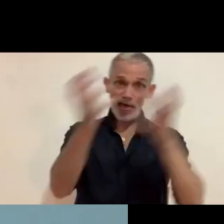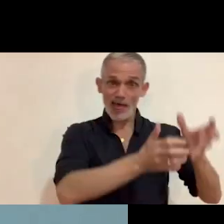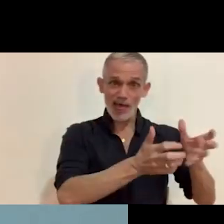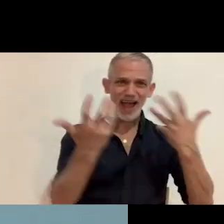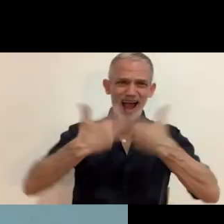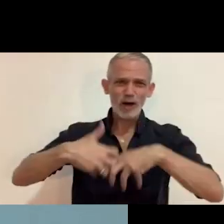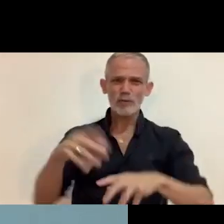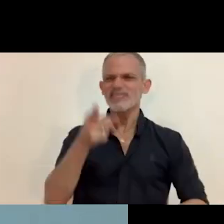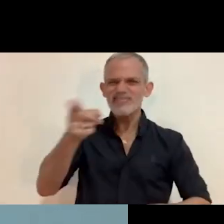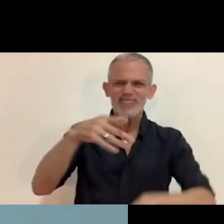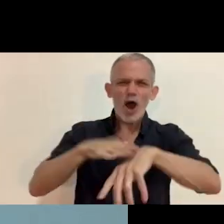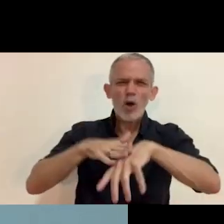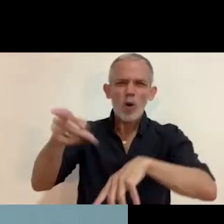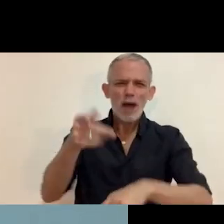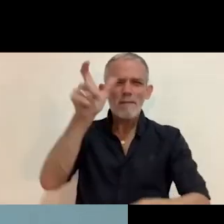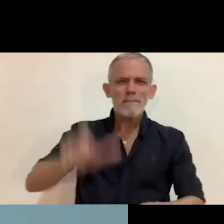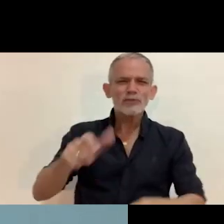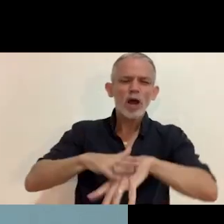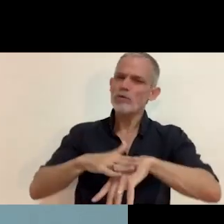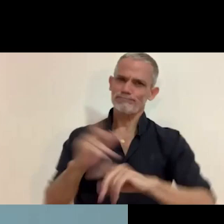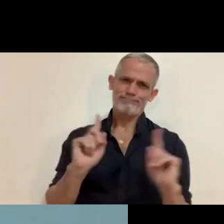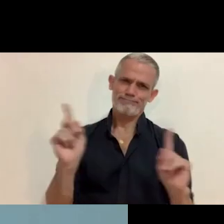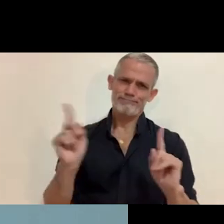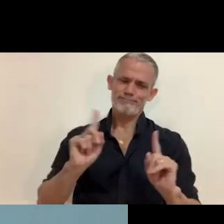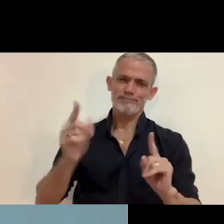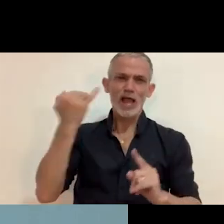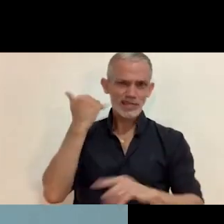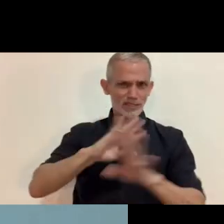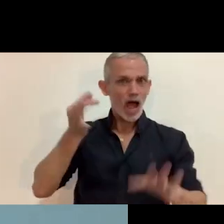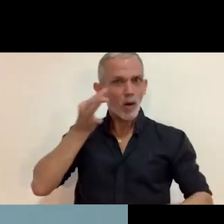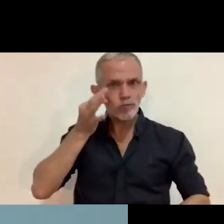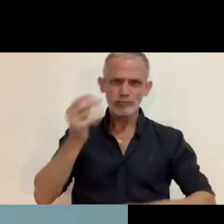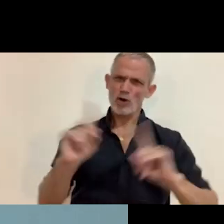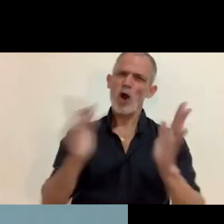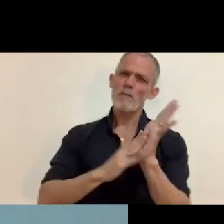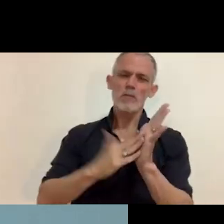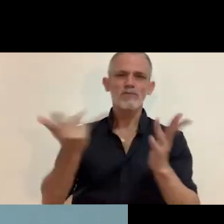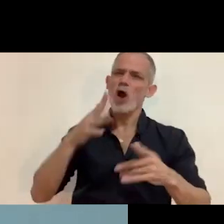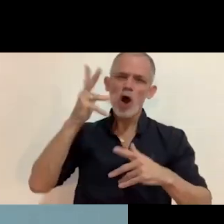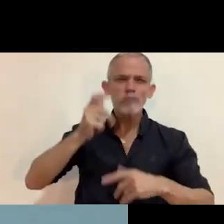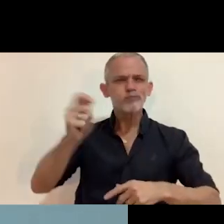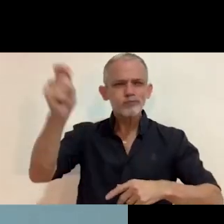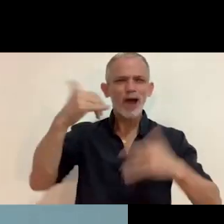automáticamente decir, bueno, no, esta persona es el asesino, yo lo tengo acreditado. No, va a existir un proceso penal con toda una